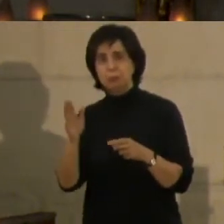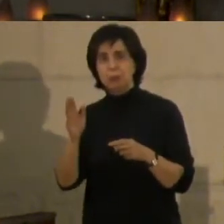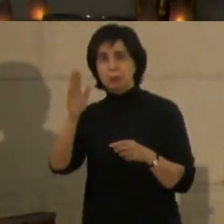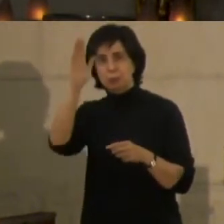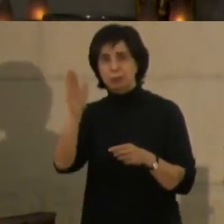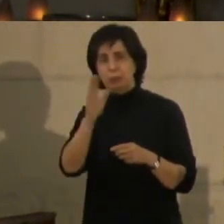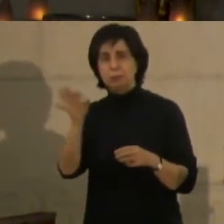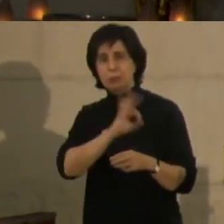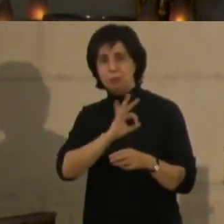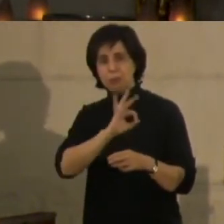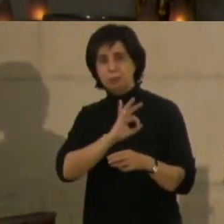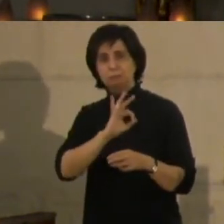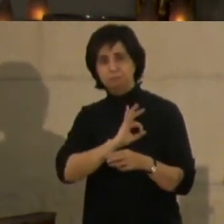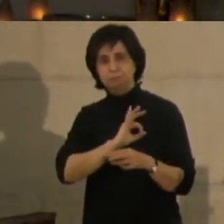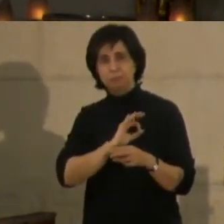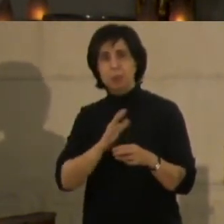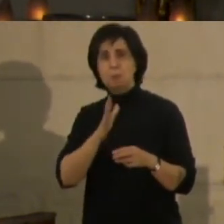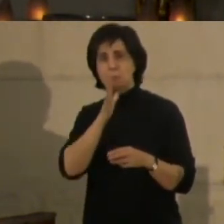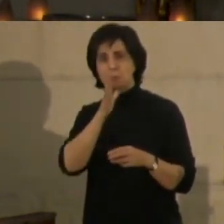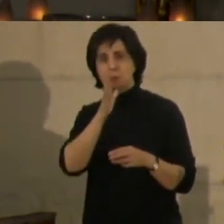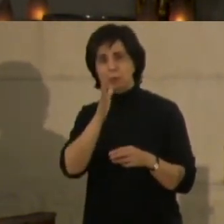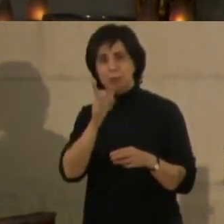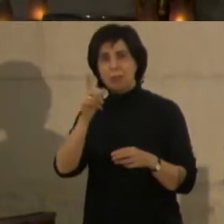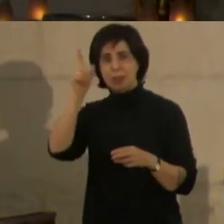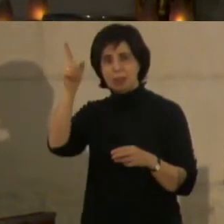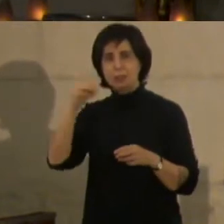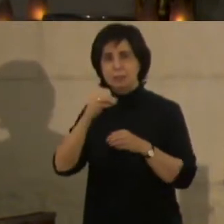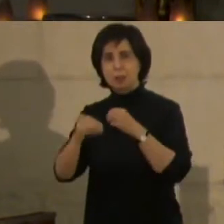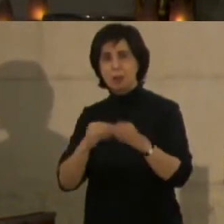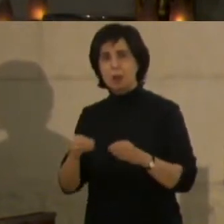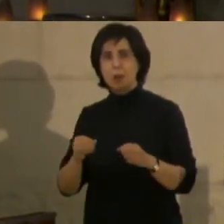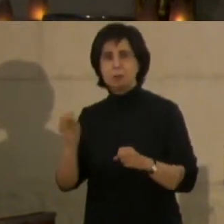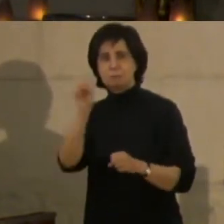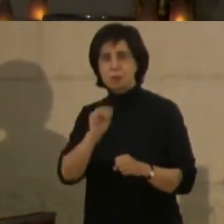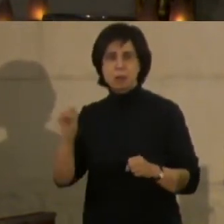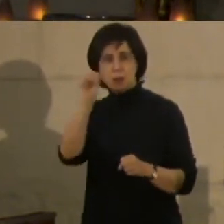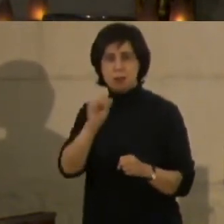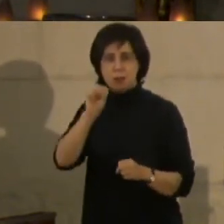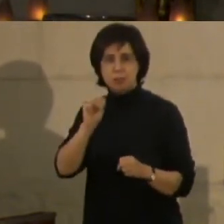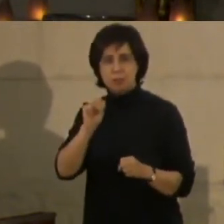bendigo al Señor, porque hace obras extraordinarias.